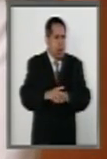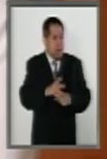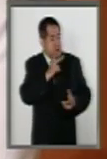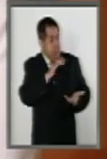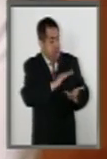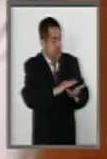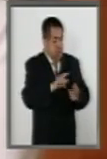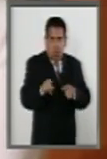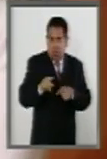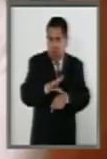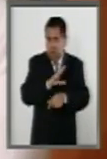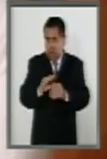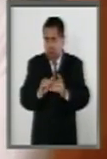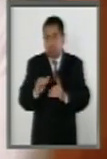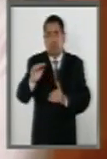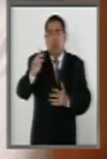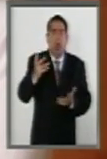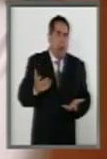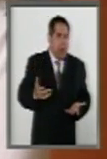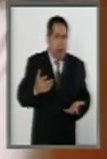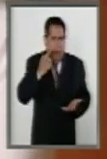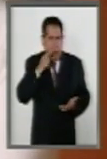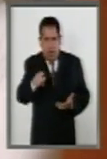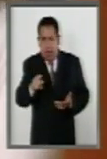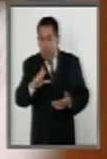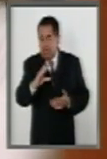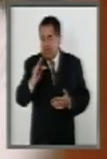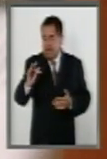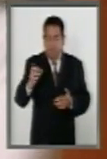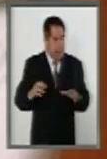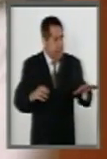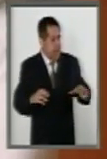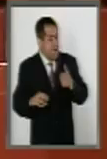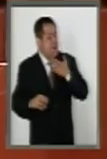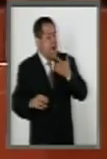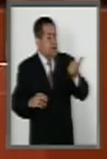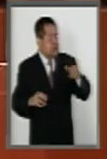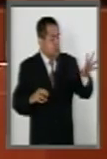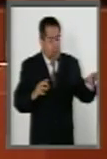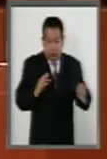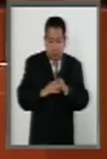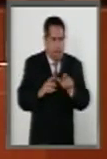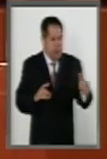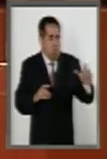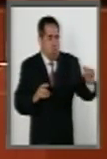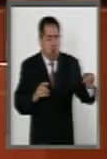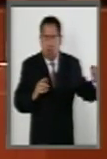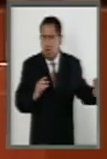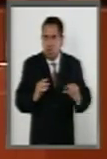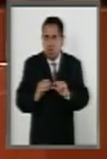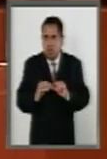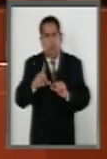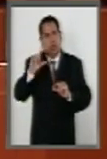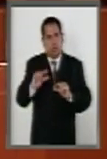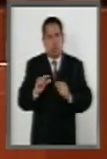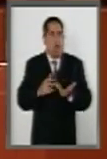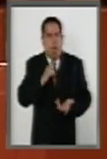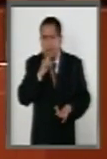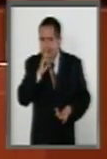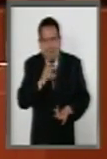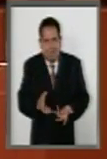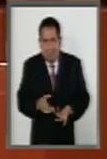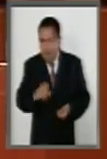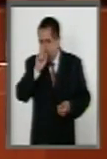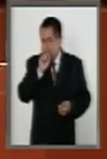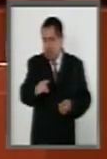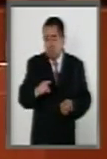abarata el costo de su principal insumo, que es el gas natural, pero tampoco esto ocurrió. En